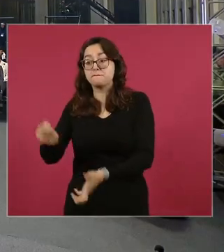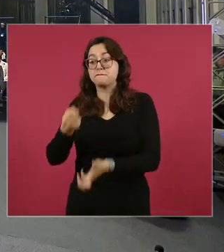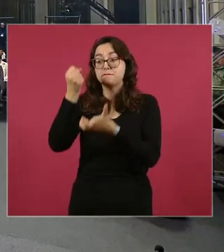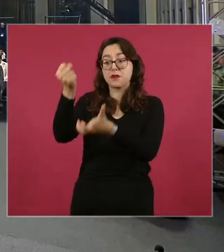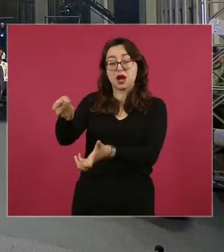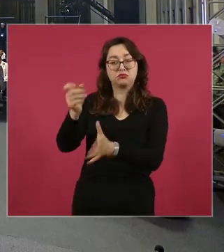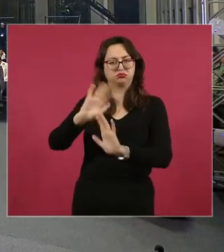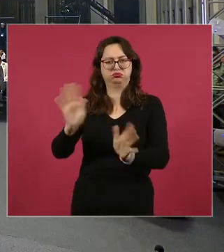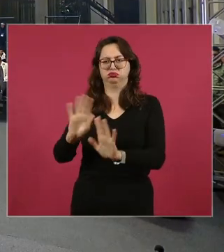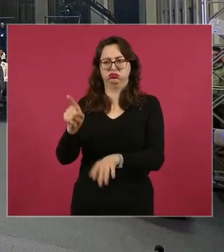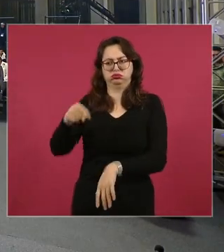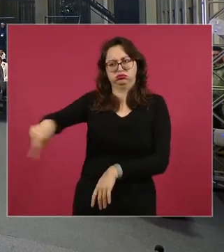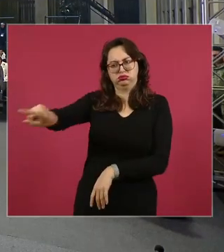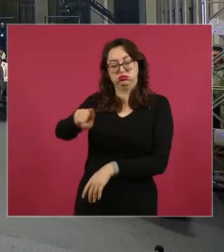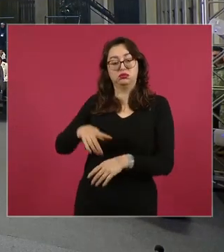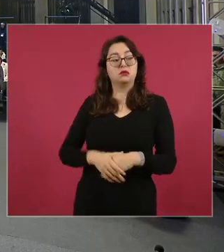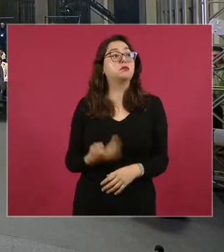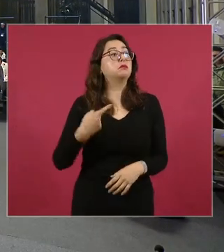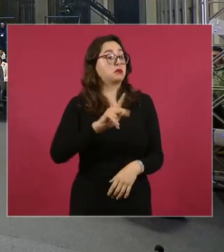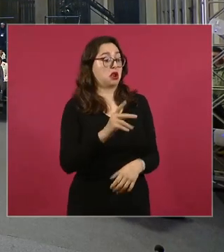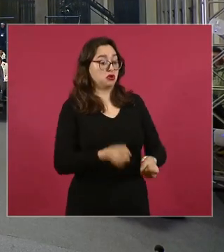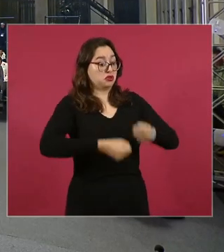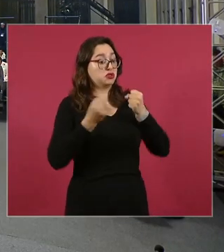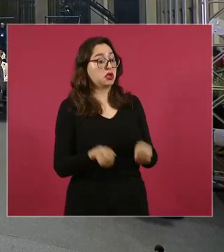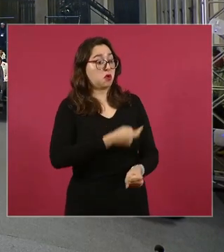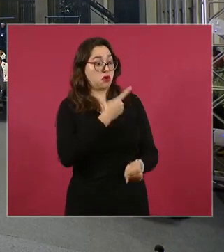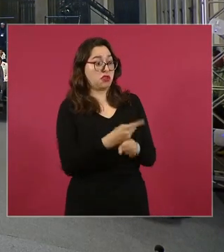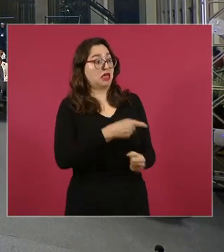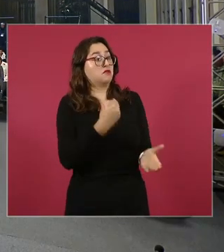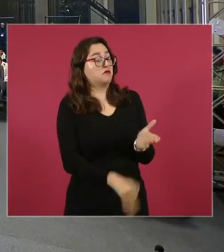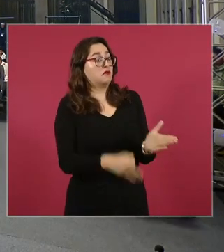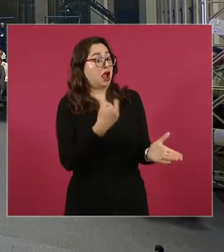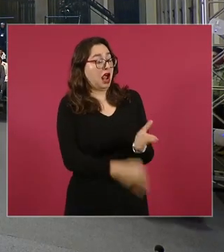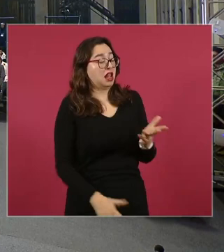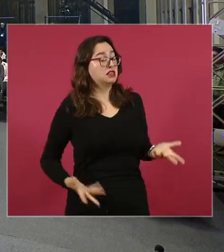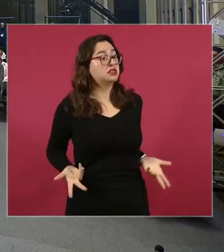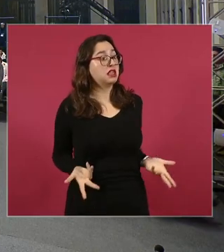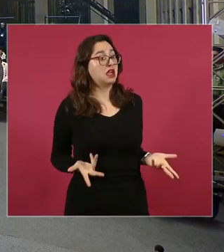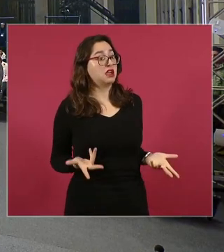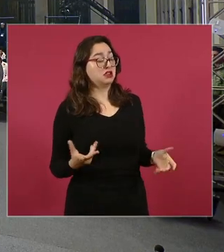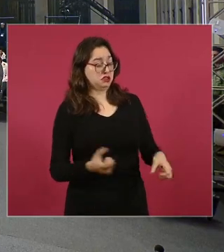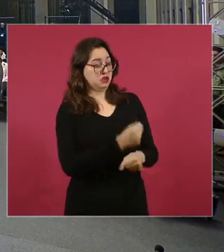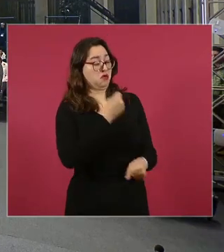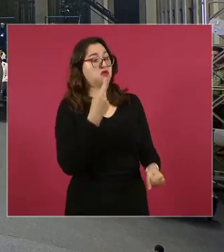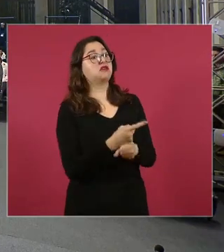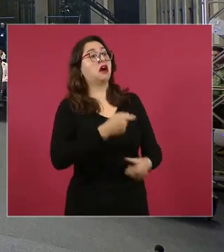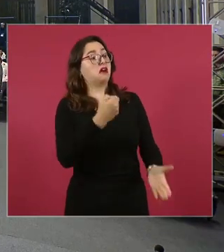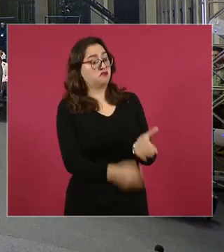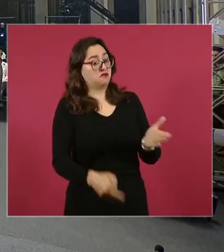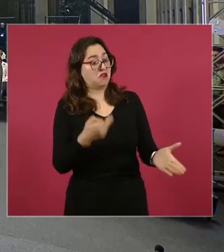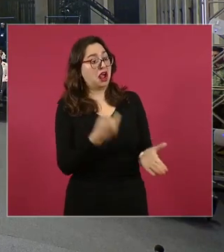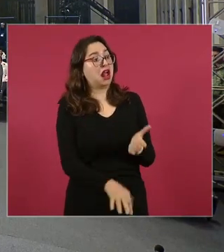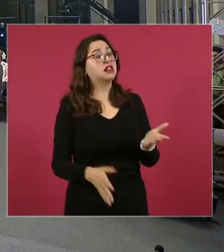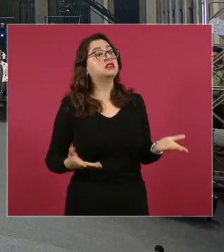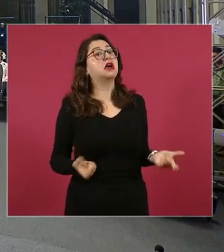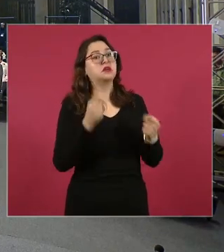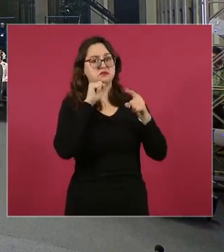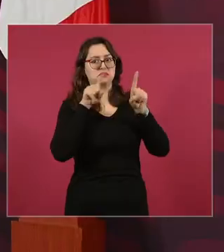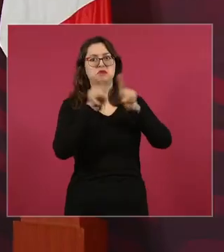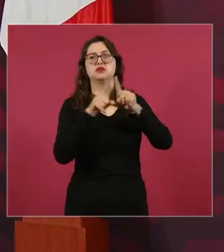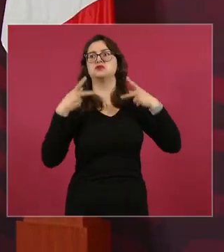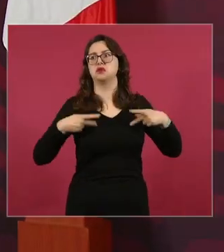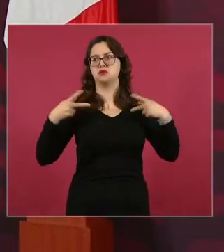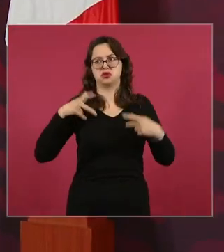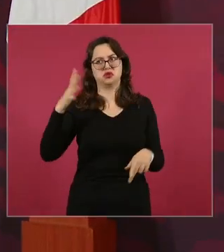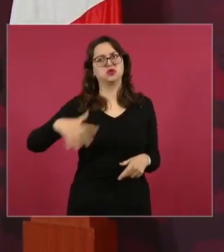mexicanos, les está quedando a deber y no, lo reconocen sus propios. Por eso. La gente afina, usted también ya lo está reconociendo,